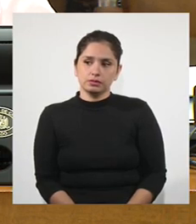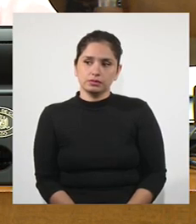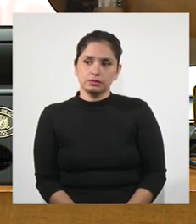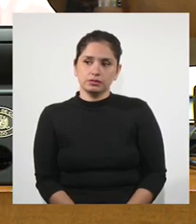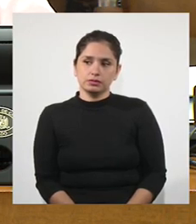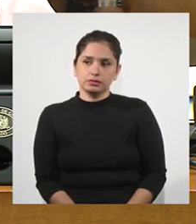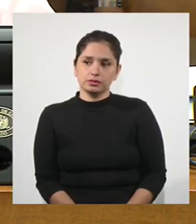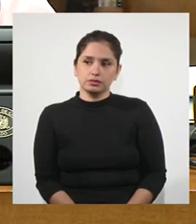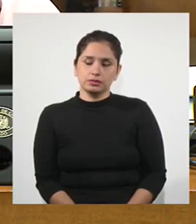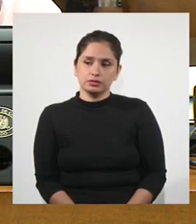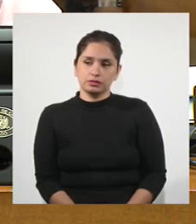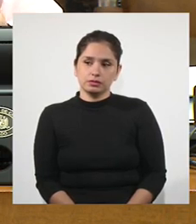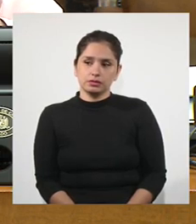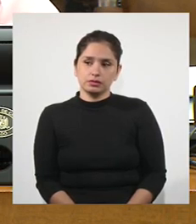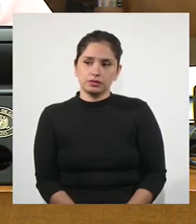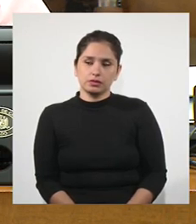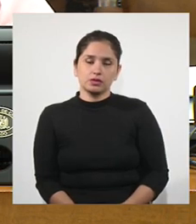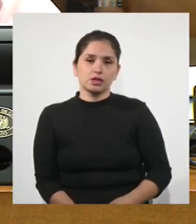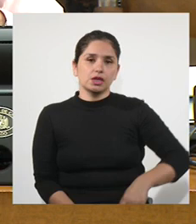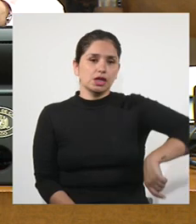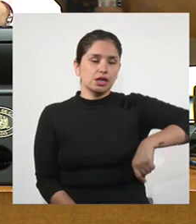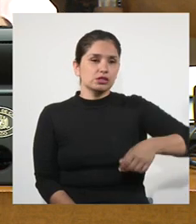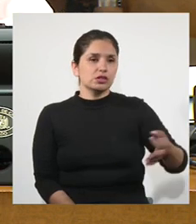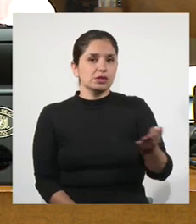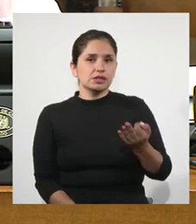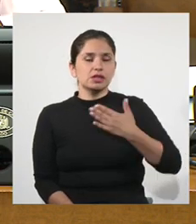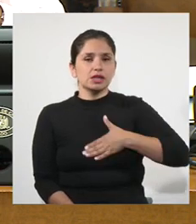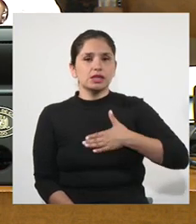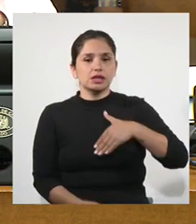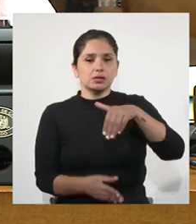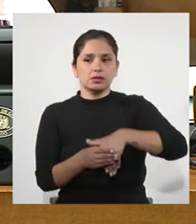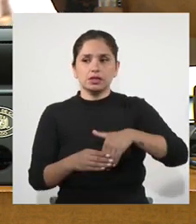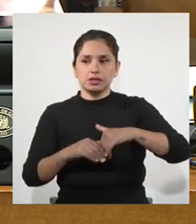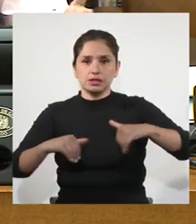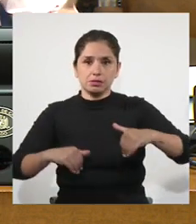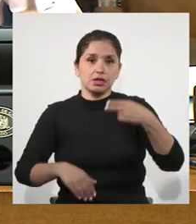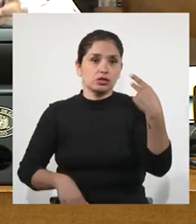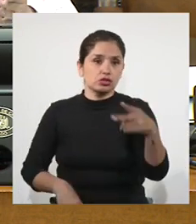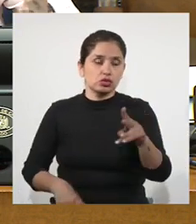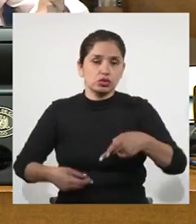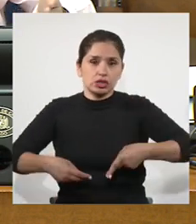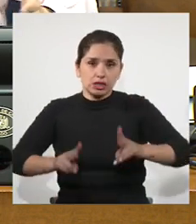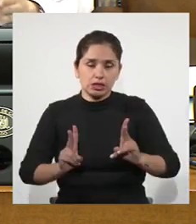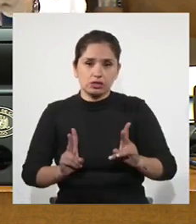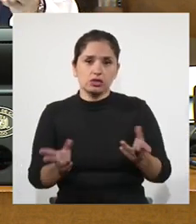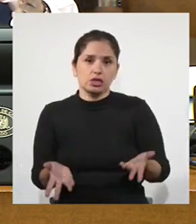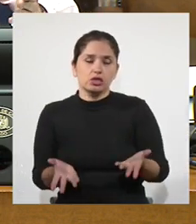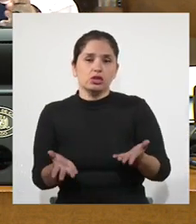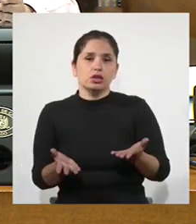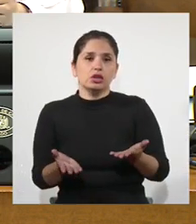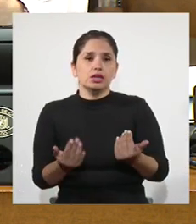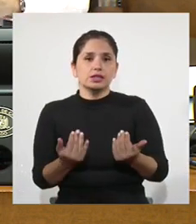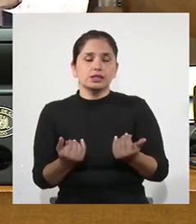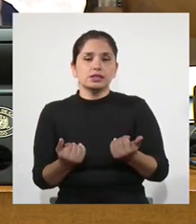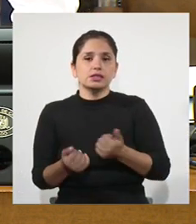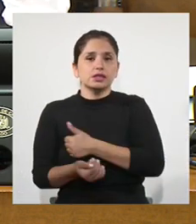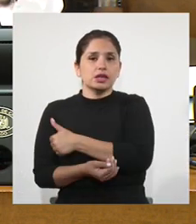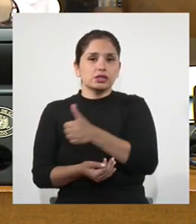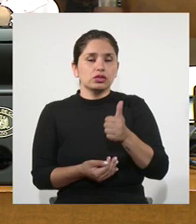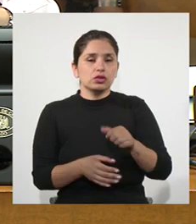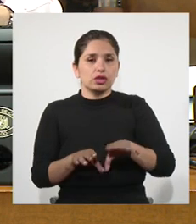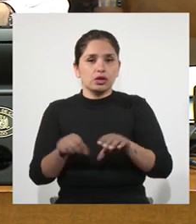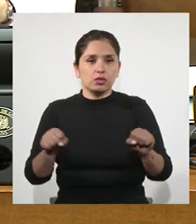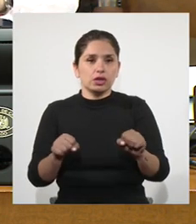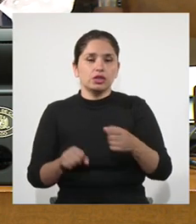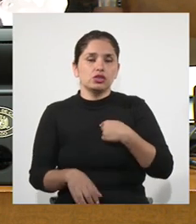No, se sancionó la votación, la senadora me viene a plantear que quiere votar separado, está en su derecho. Bueno, esto requiere unanimidad a la sala, pero yo tengo el deber también de